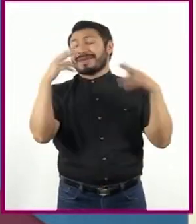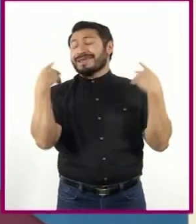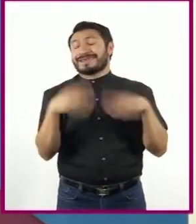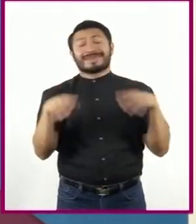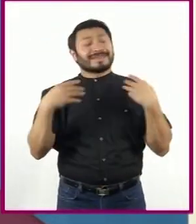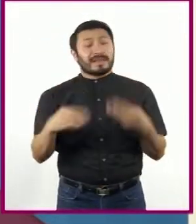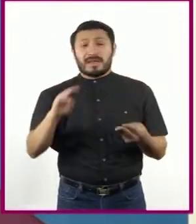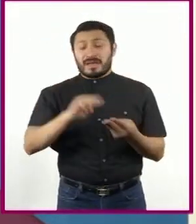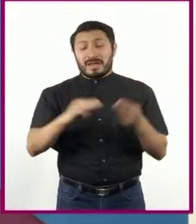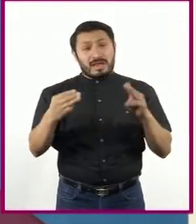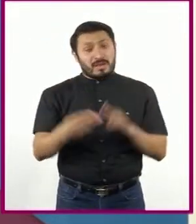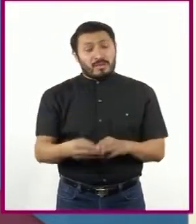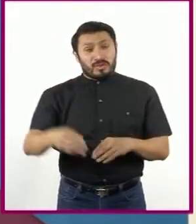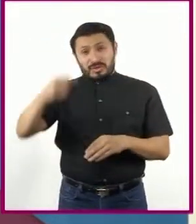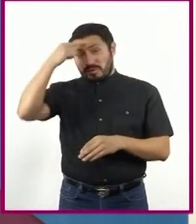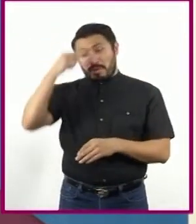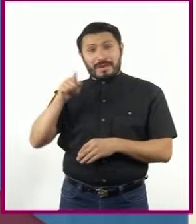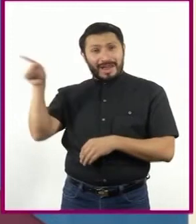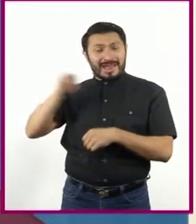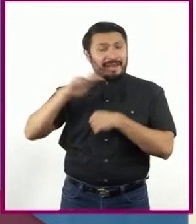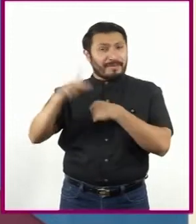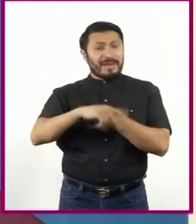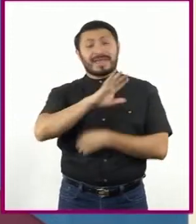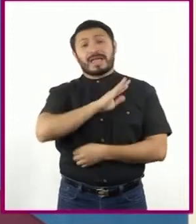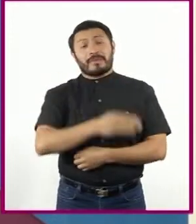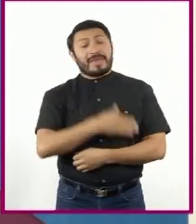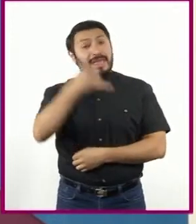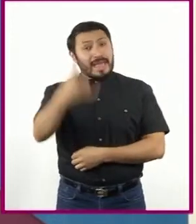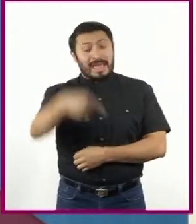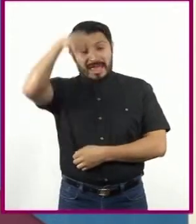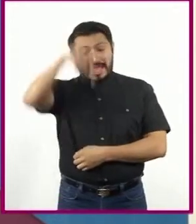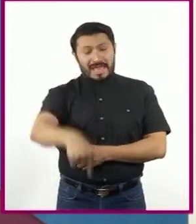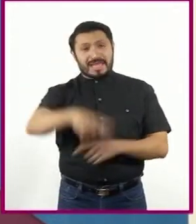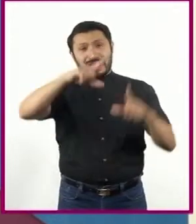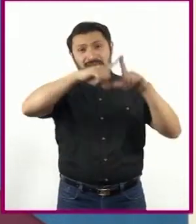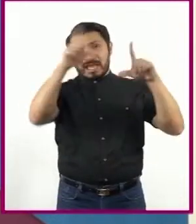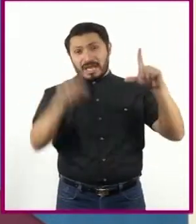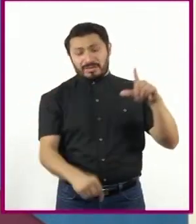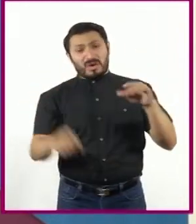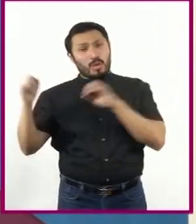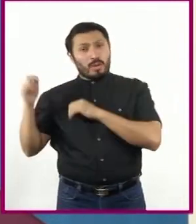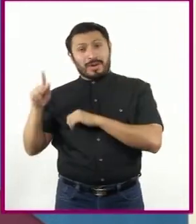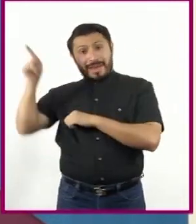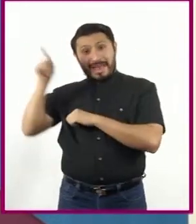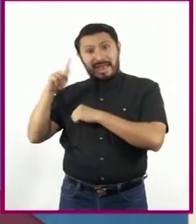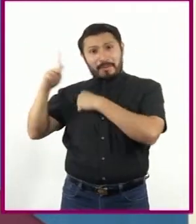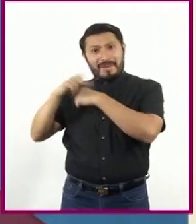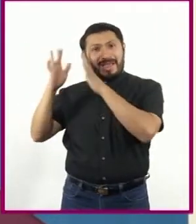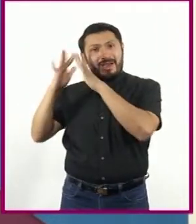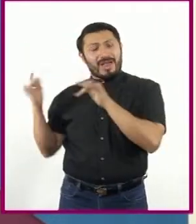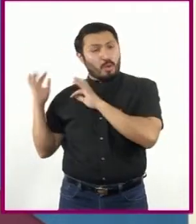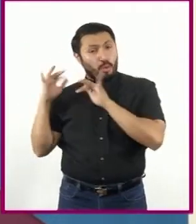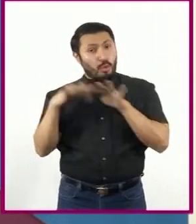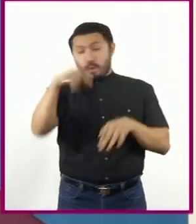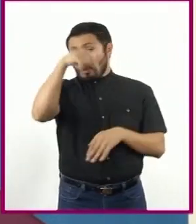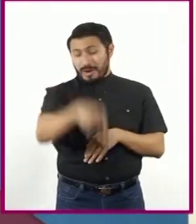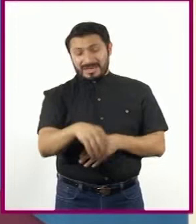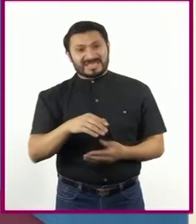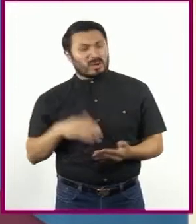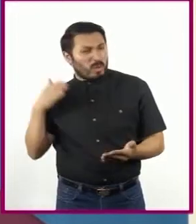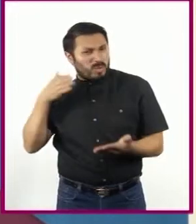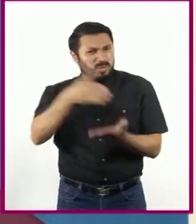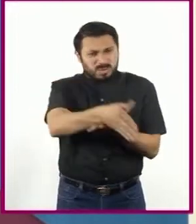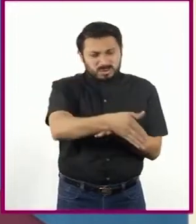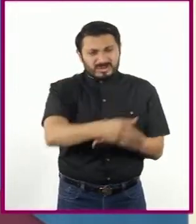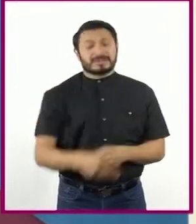de España y, por supuesto, de Nueva España, la invasión de Francia. Por otro lado,